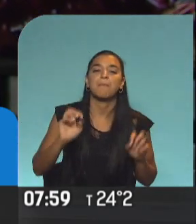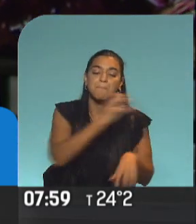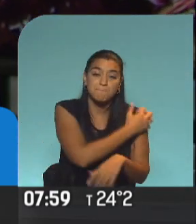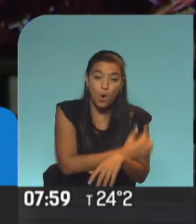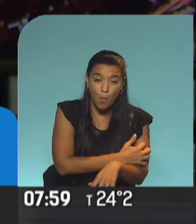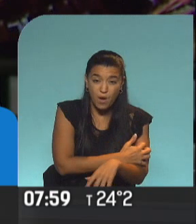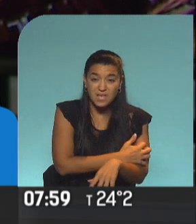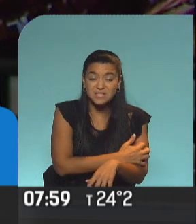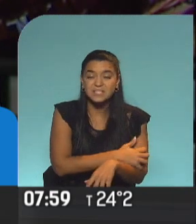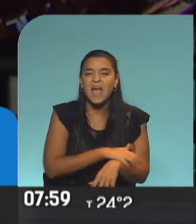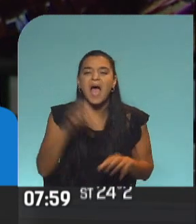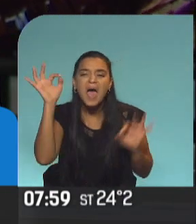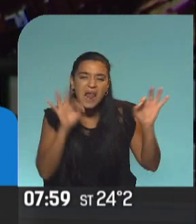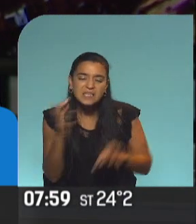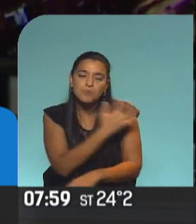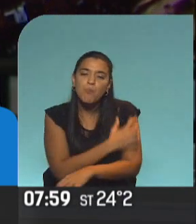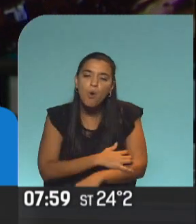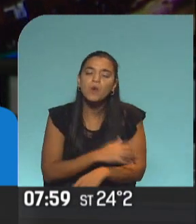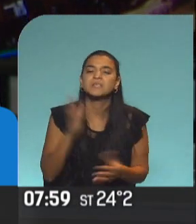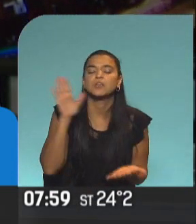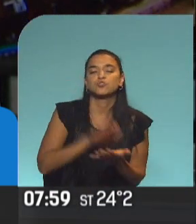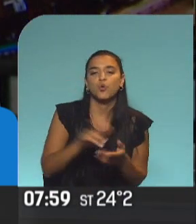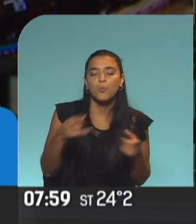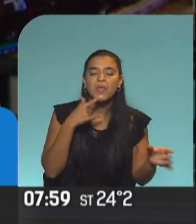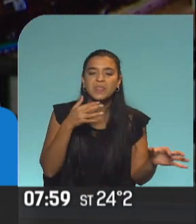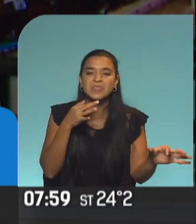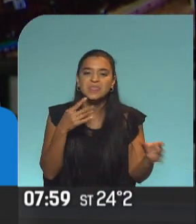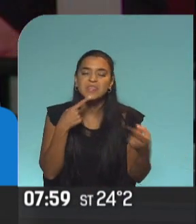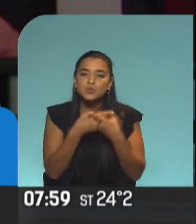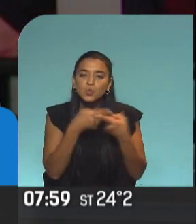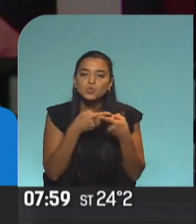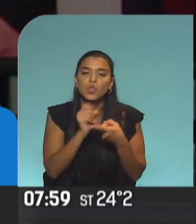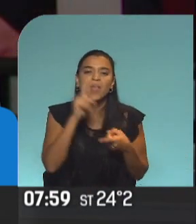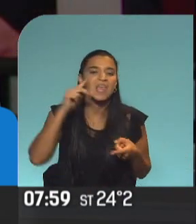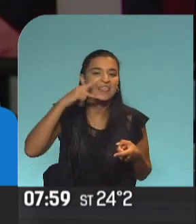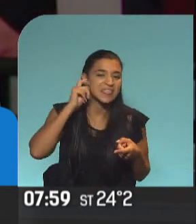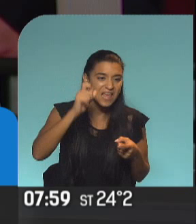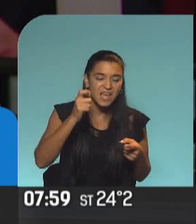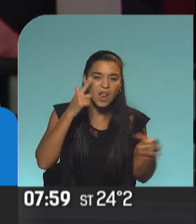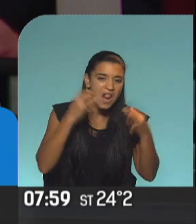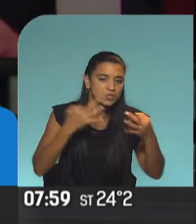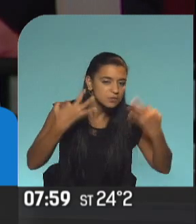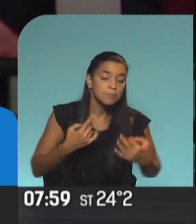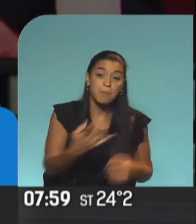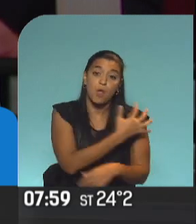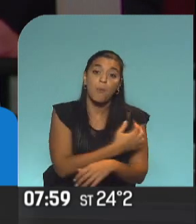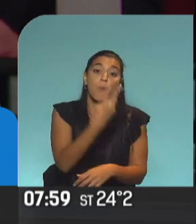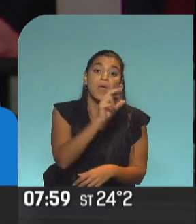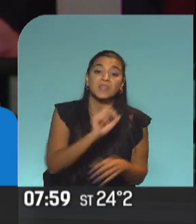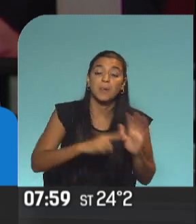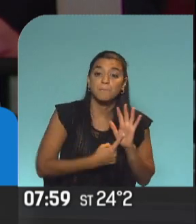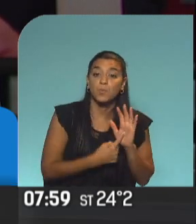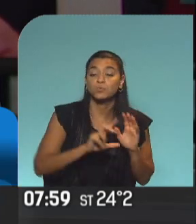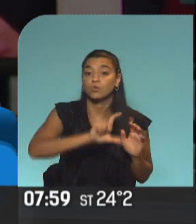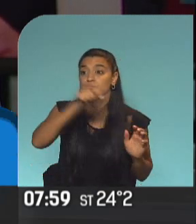hizo mucho análisis de pobreza en función de las discusiones que hubo con respecto al INDEC, no se analizó claramente, pero Macri llevó la pobreza de 20 puntos a 40,